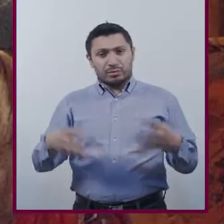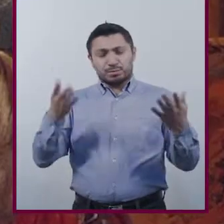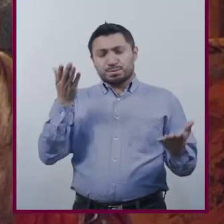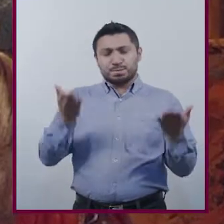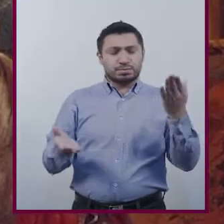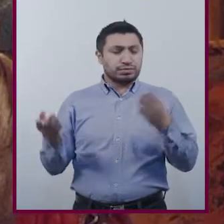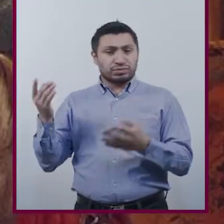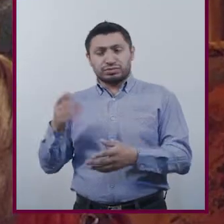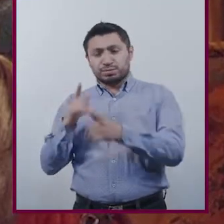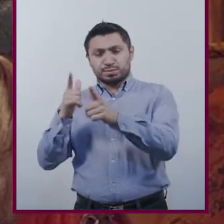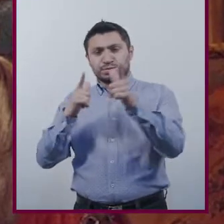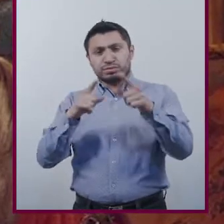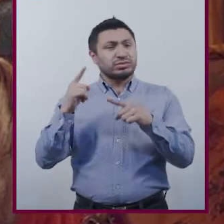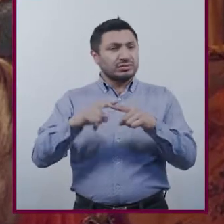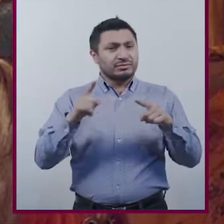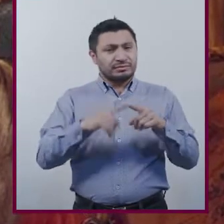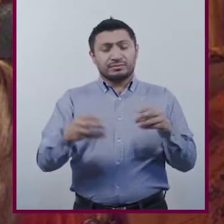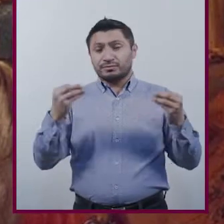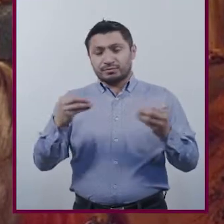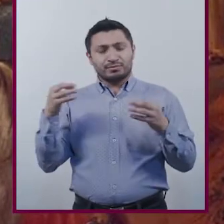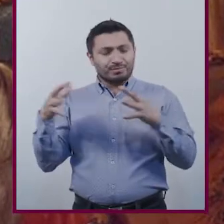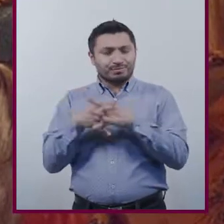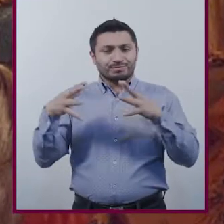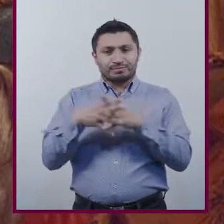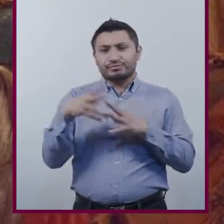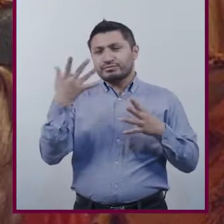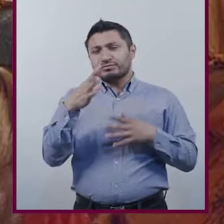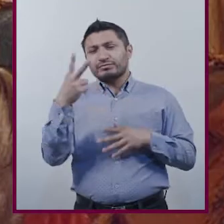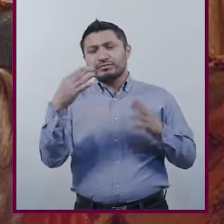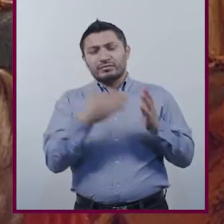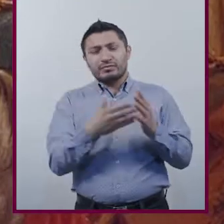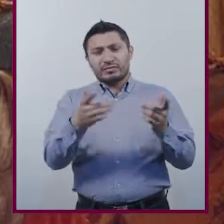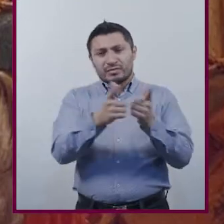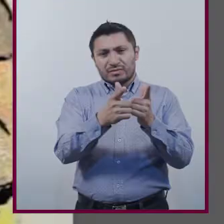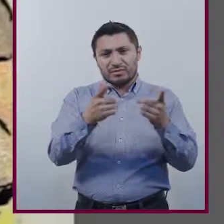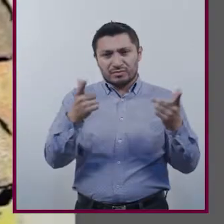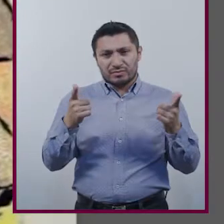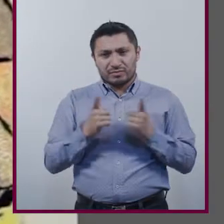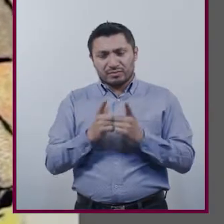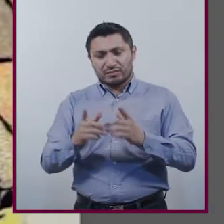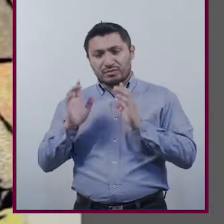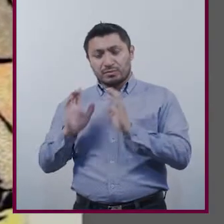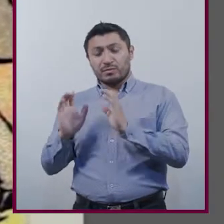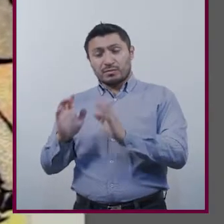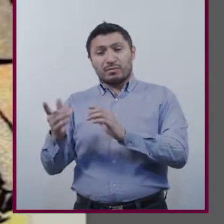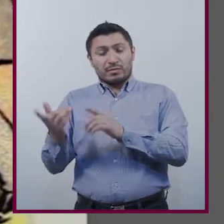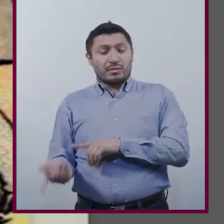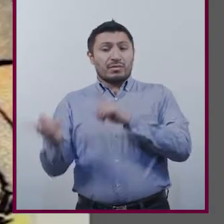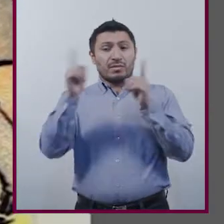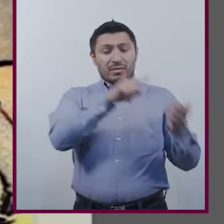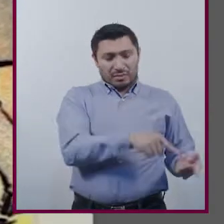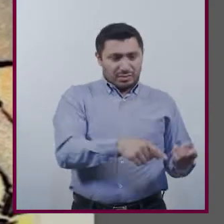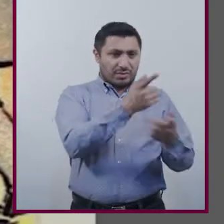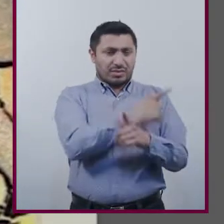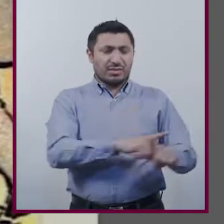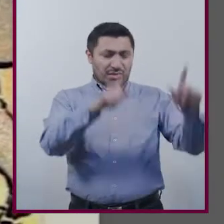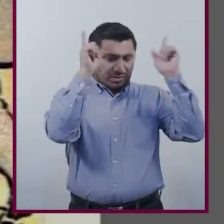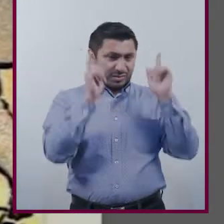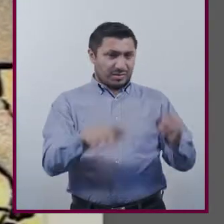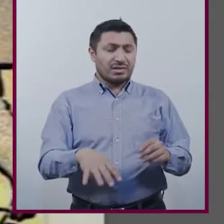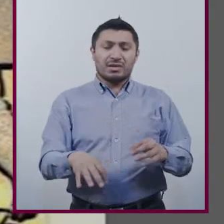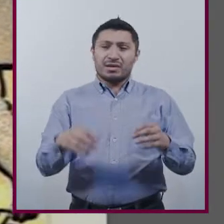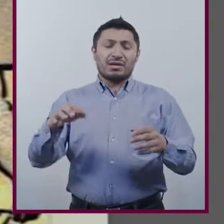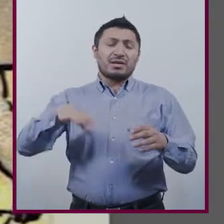de diversos enfrentamientos, cerca de 2,000 conservadores se pasaron al bando liberal, el cual finalmente consiguió